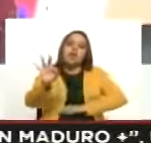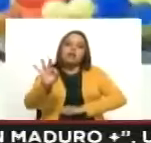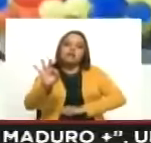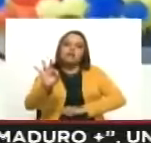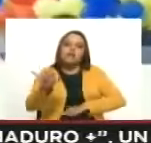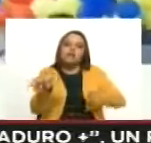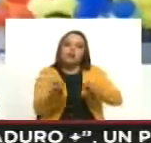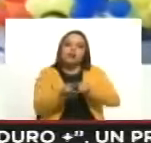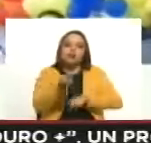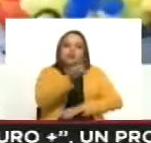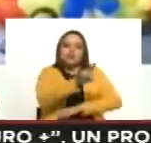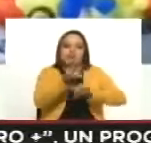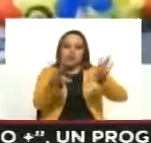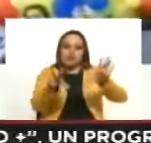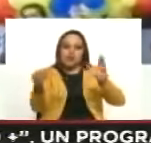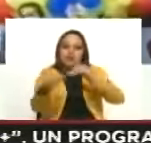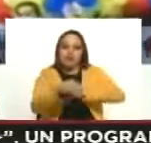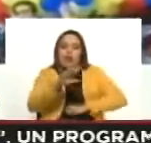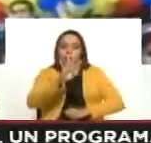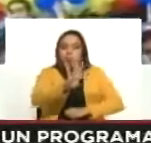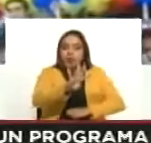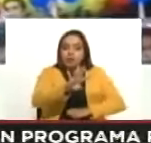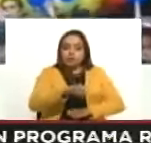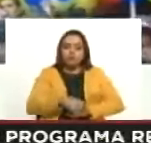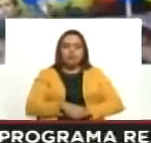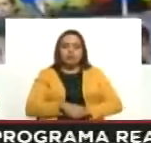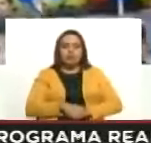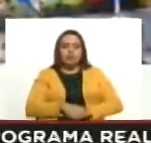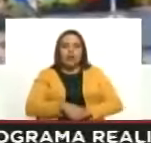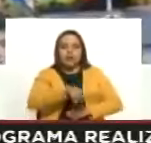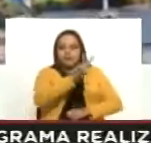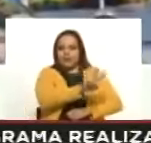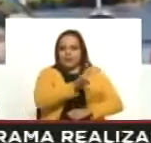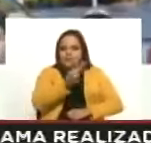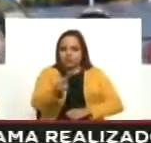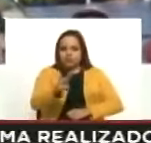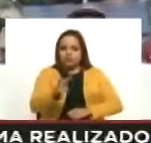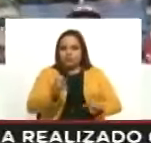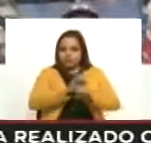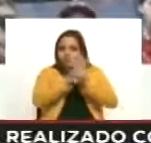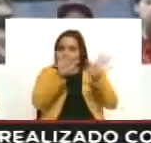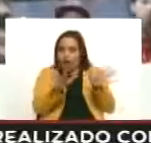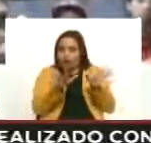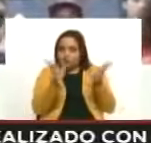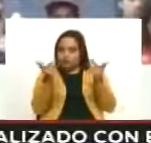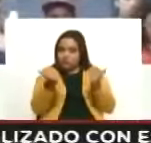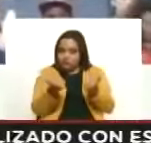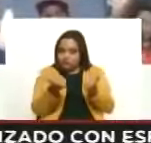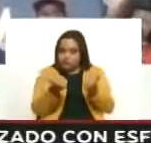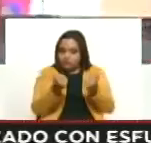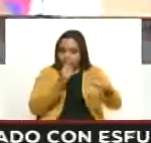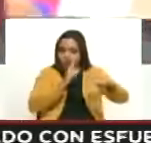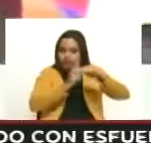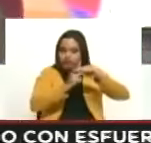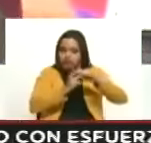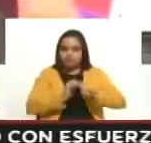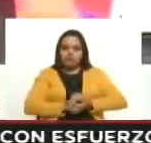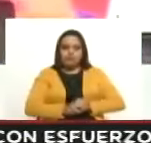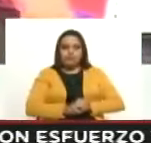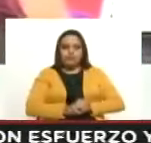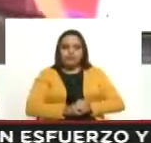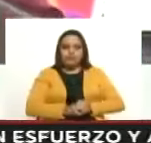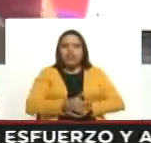18. Más cuatro, 22. Está clarita la cuenta, ¿verdad? Si en la